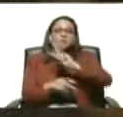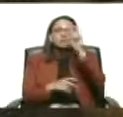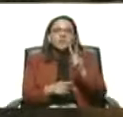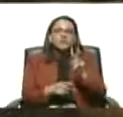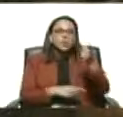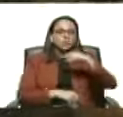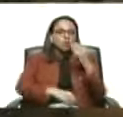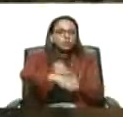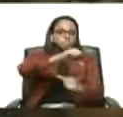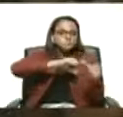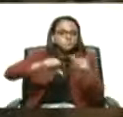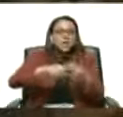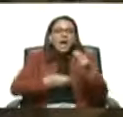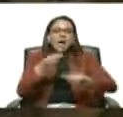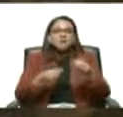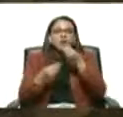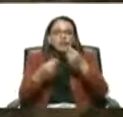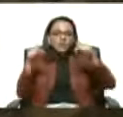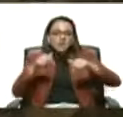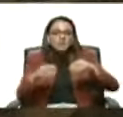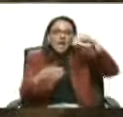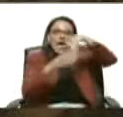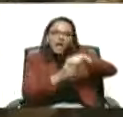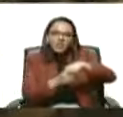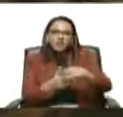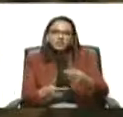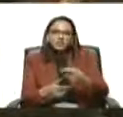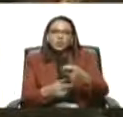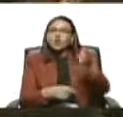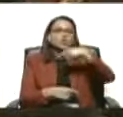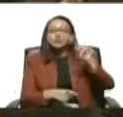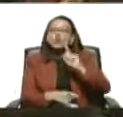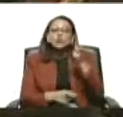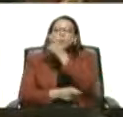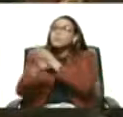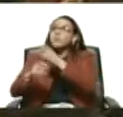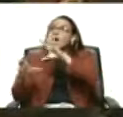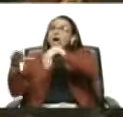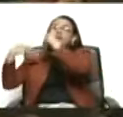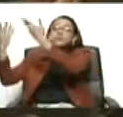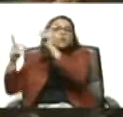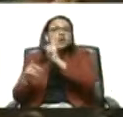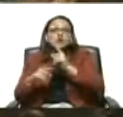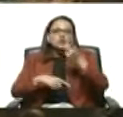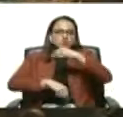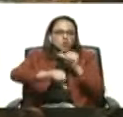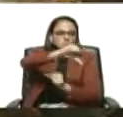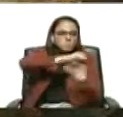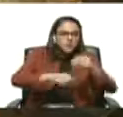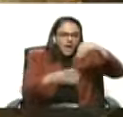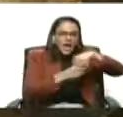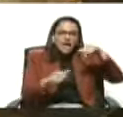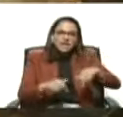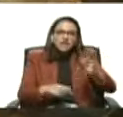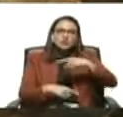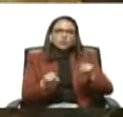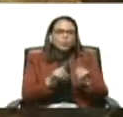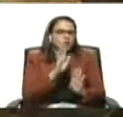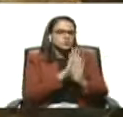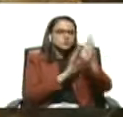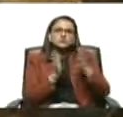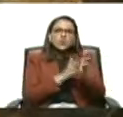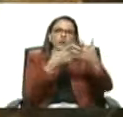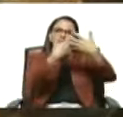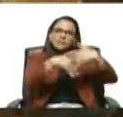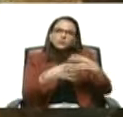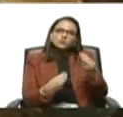Donde la industria nacional tiene mucho que dar todavía, lo digo frente al presidente de Conindustria y de Fedindustria. Sí, creo